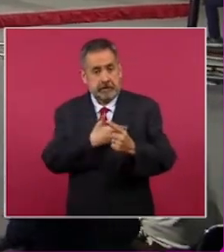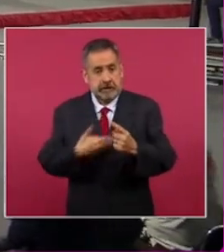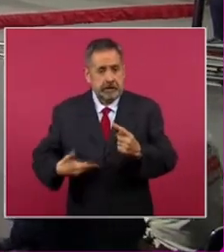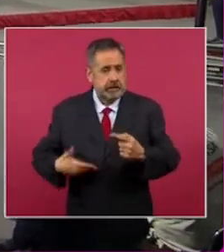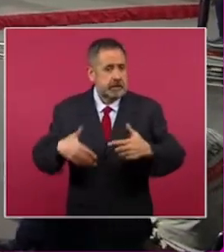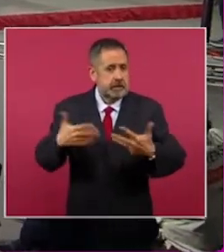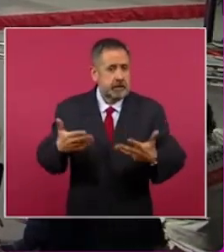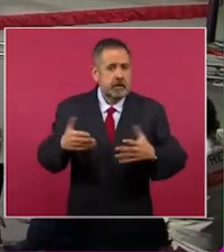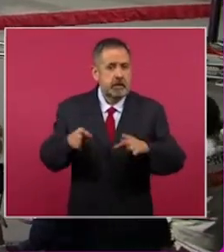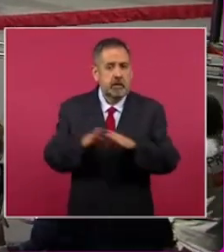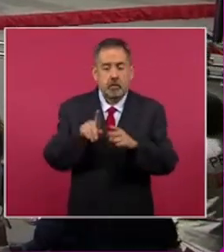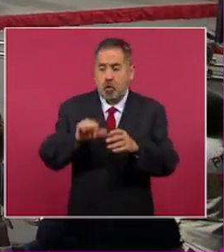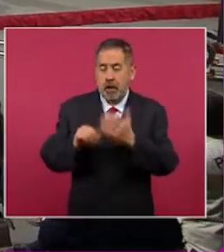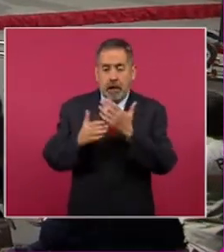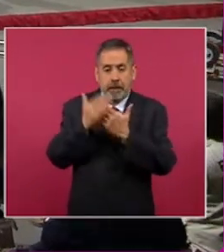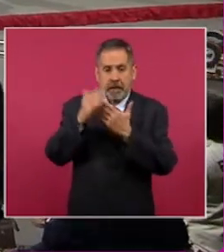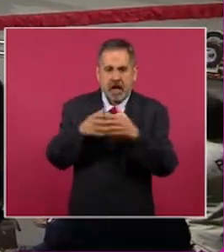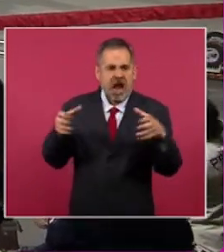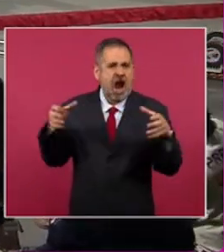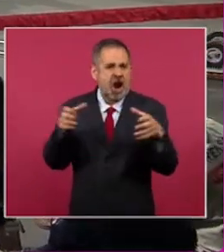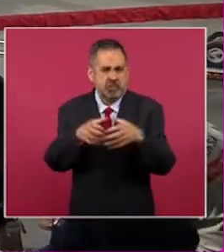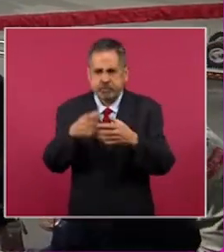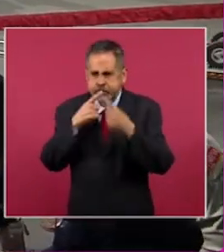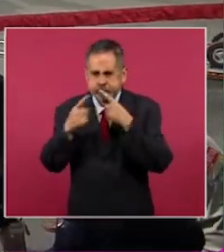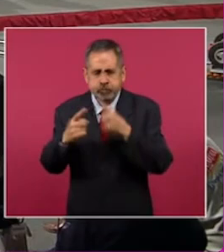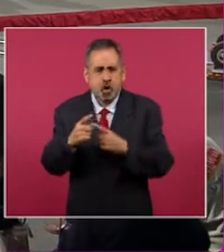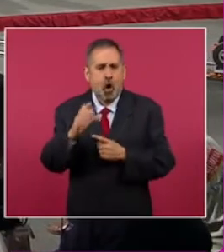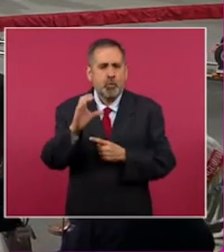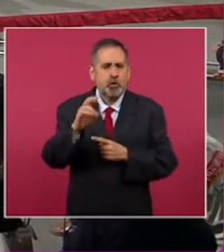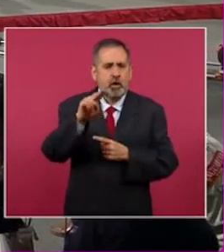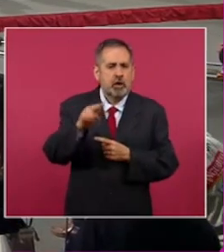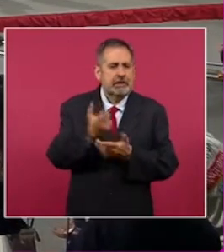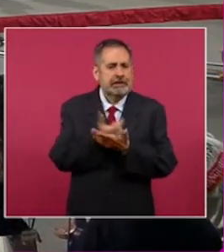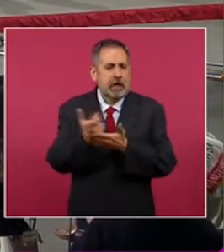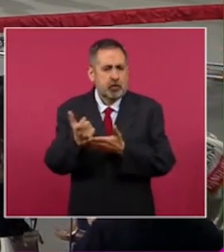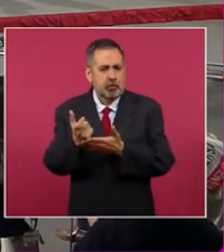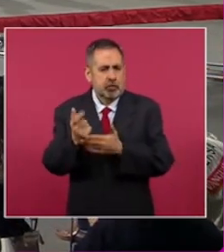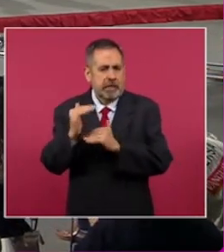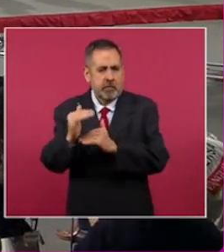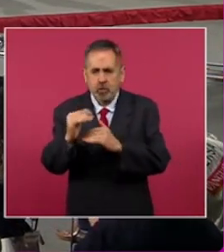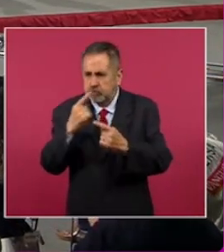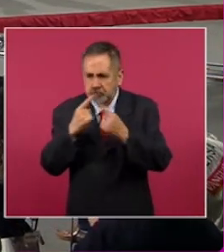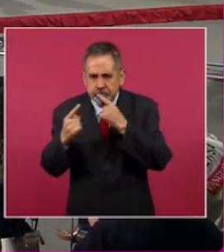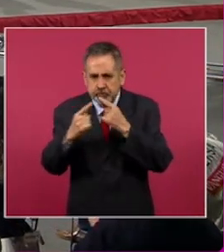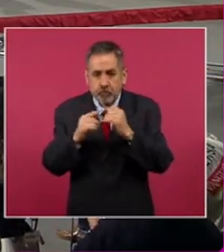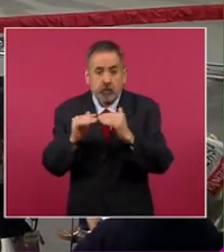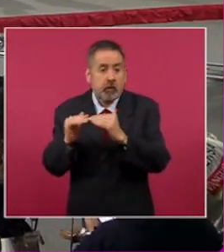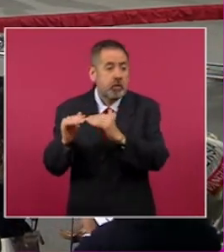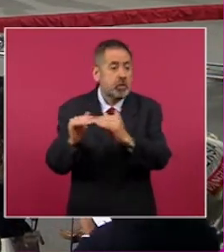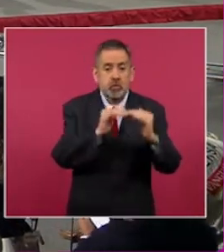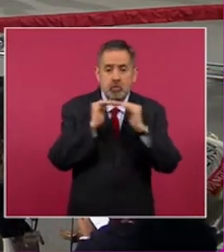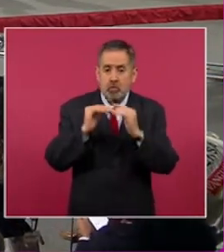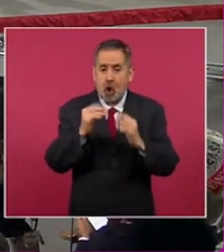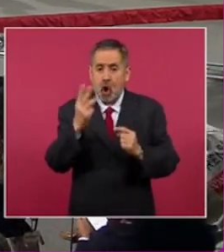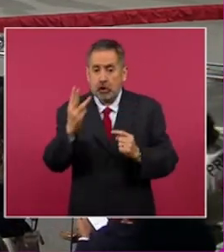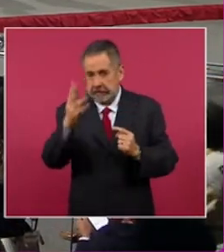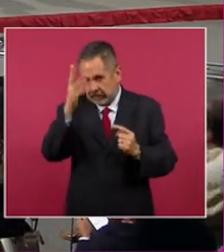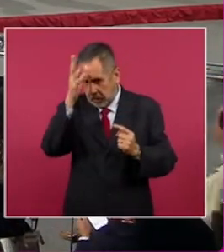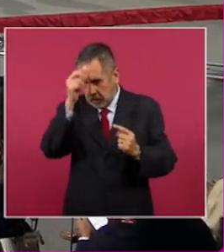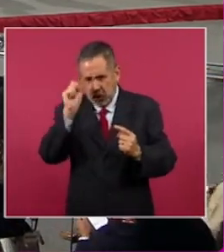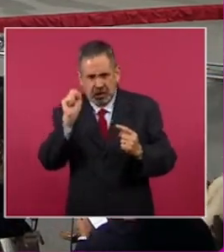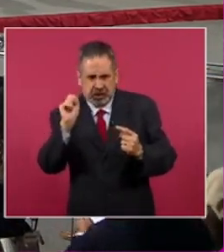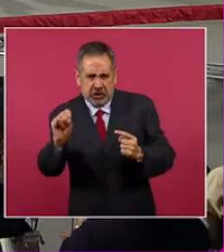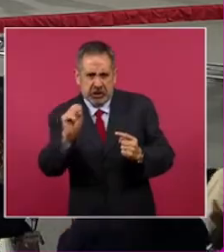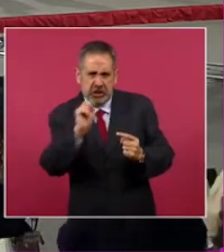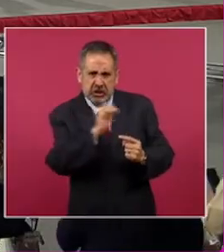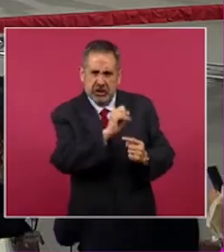esta mañana en el seno de la Comisión Nacional de Salarios Mínimos, por unanimidad, por consenso